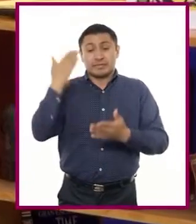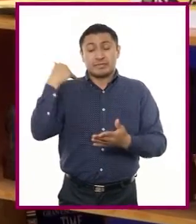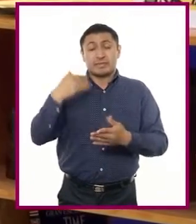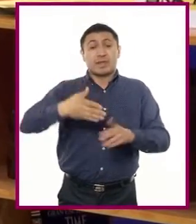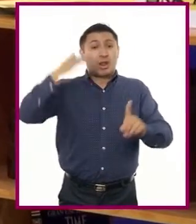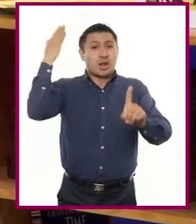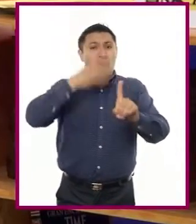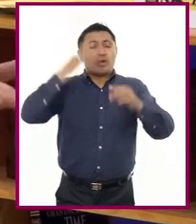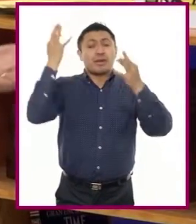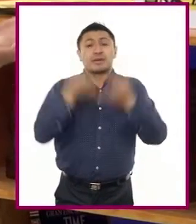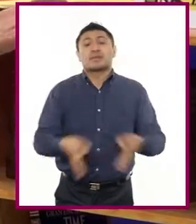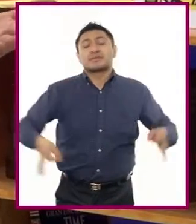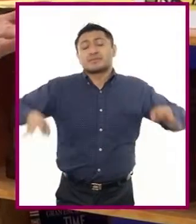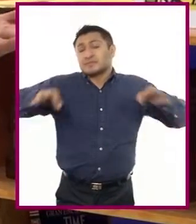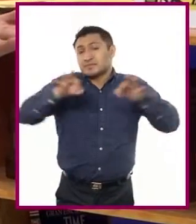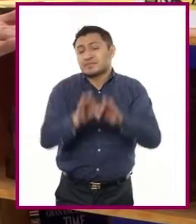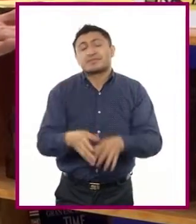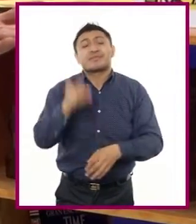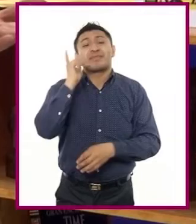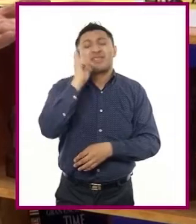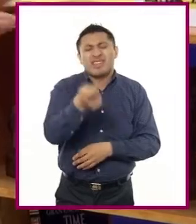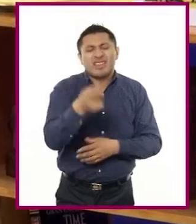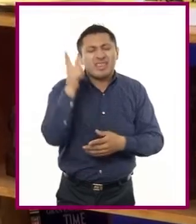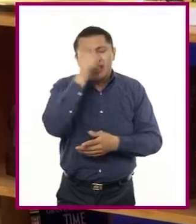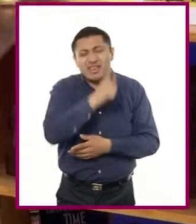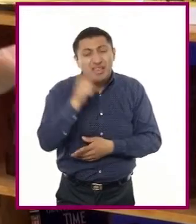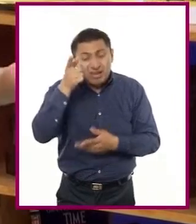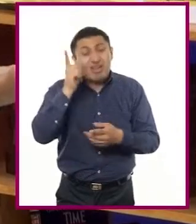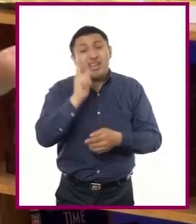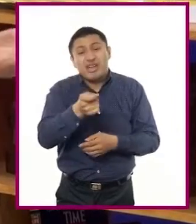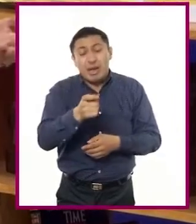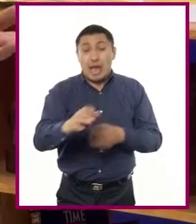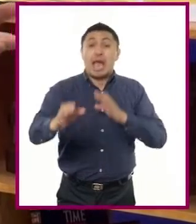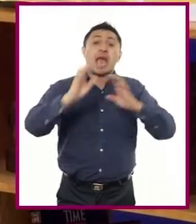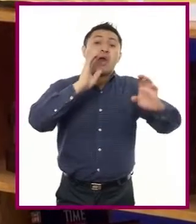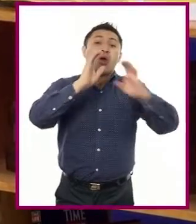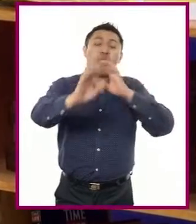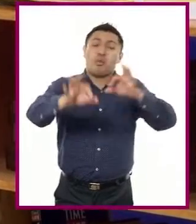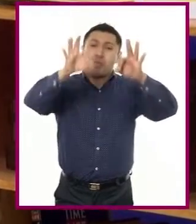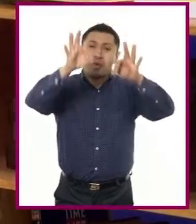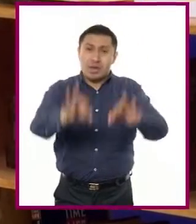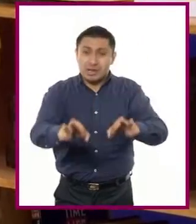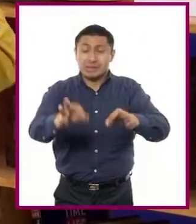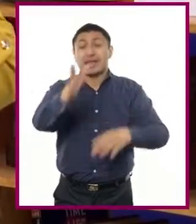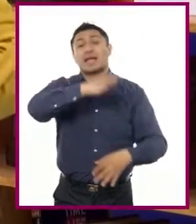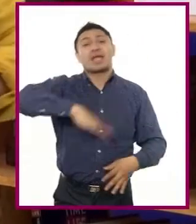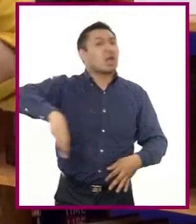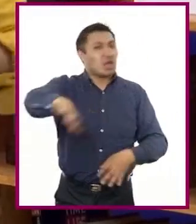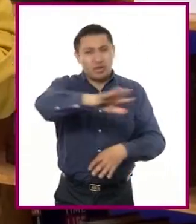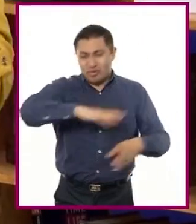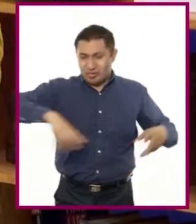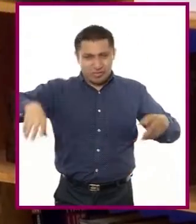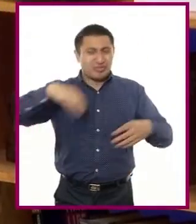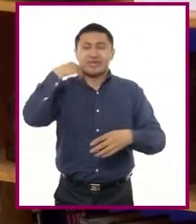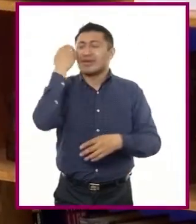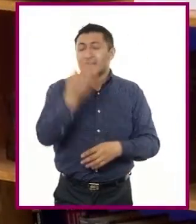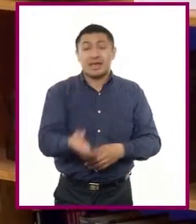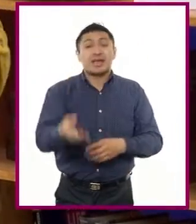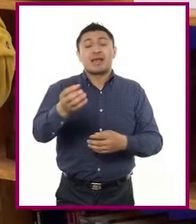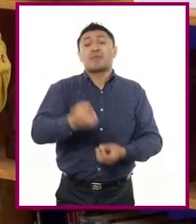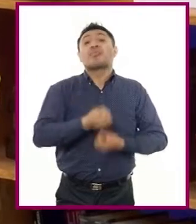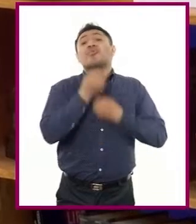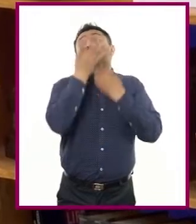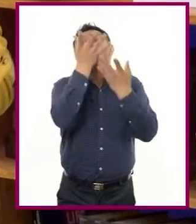del lenguaje es lograr la comunicación. Naturalmente, todos deseamos que el mensaje que